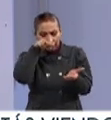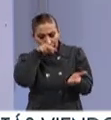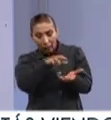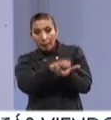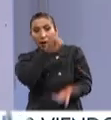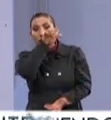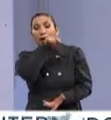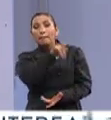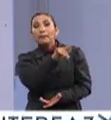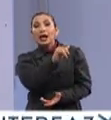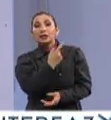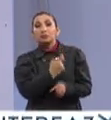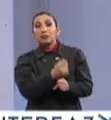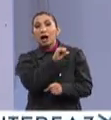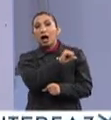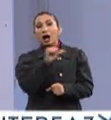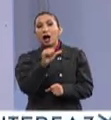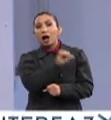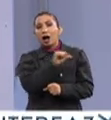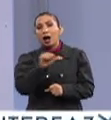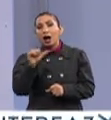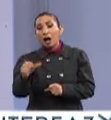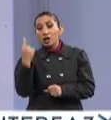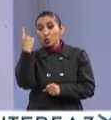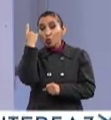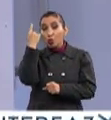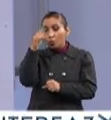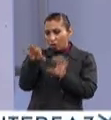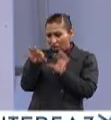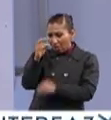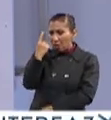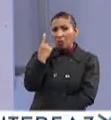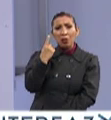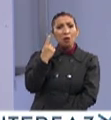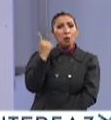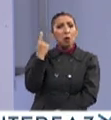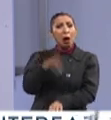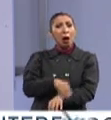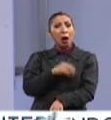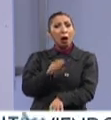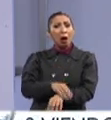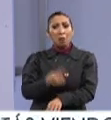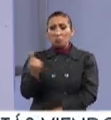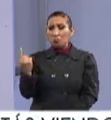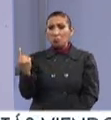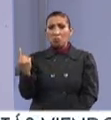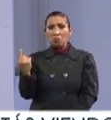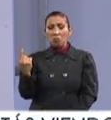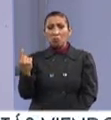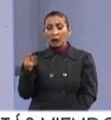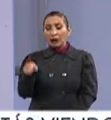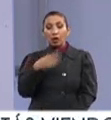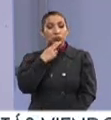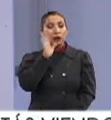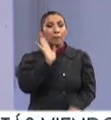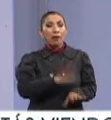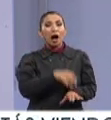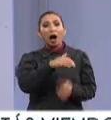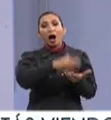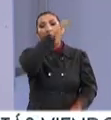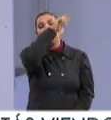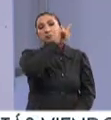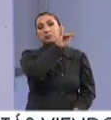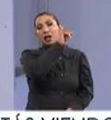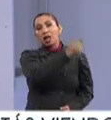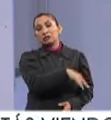la mayoría son pilas primarias y solo encontramos una pila recargable. ¿Qué nos dice eso? Que estamos utilizando